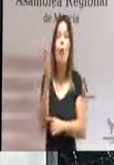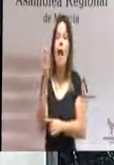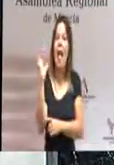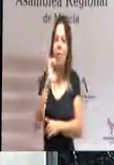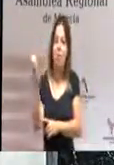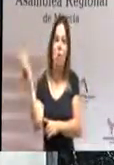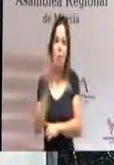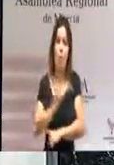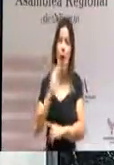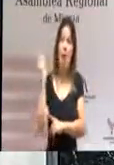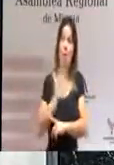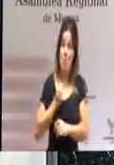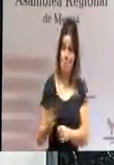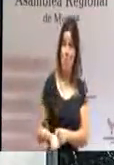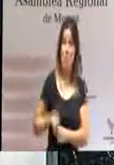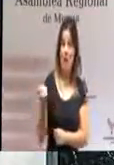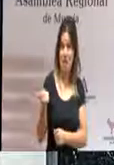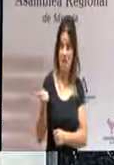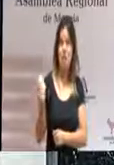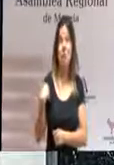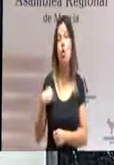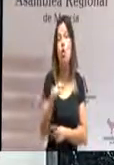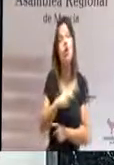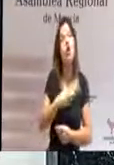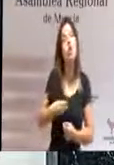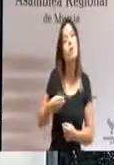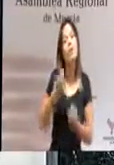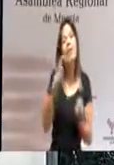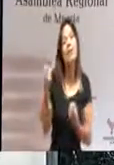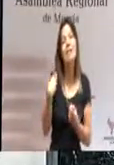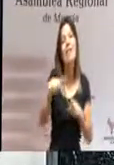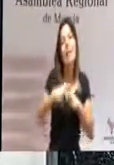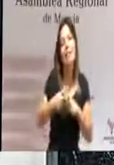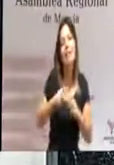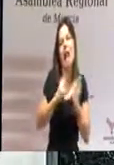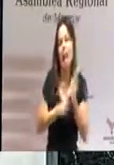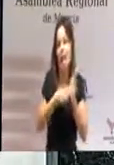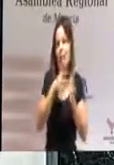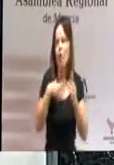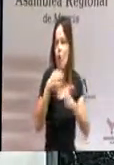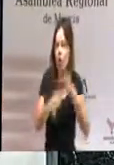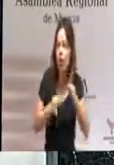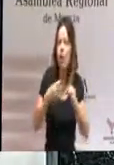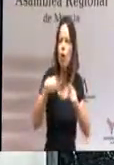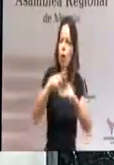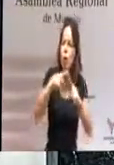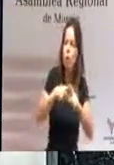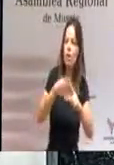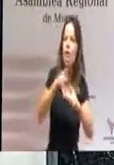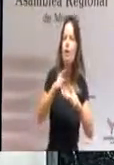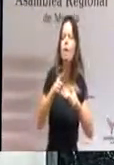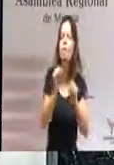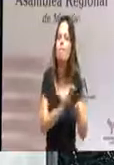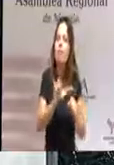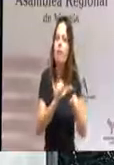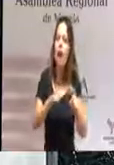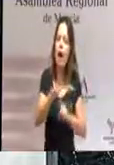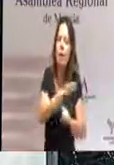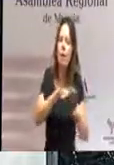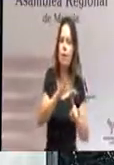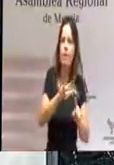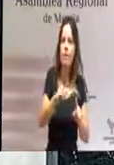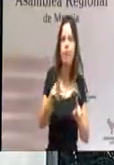otra sanción más. La región necesita herramientas legales que ordenen los usos y conserven la biodiversidad.